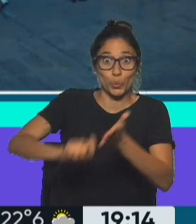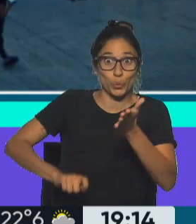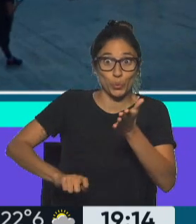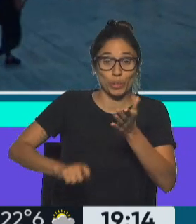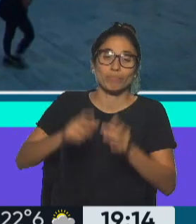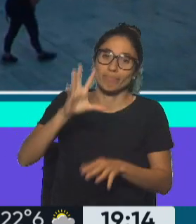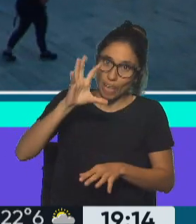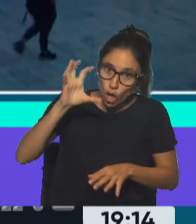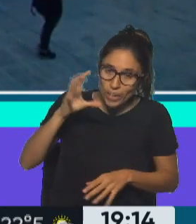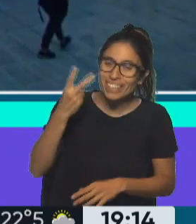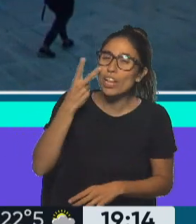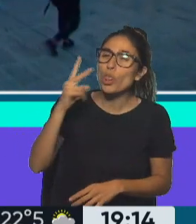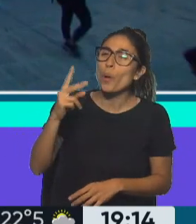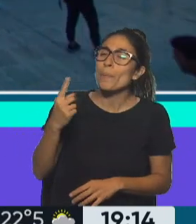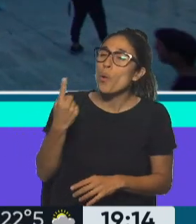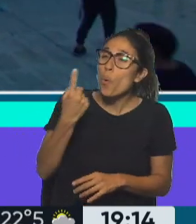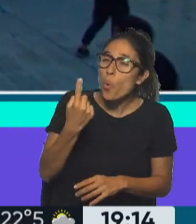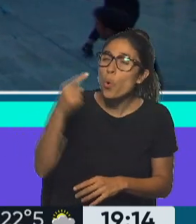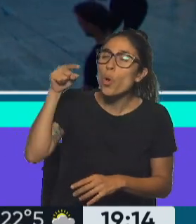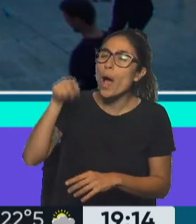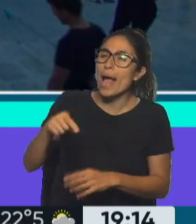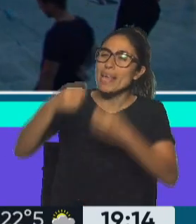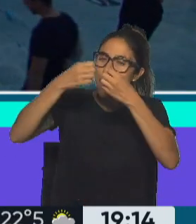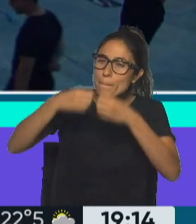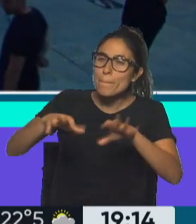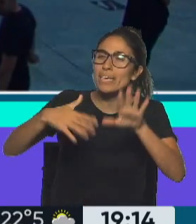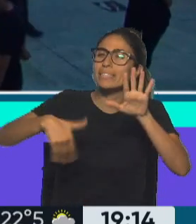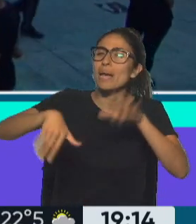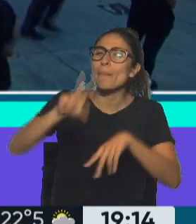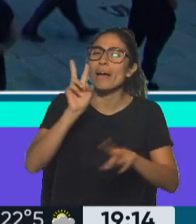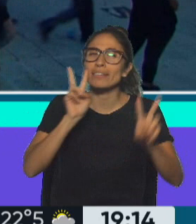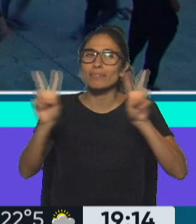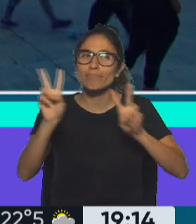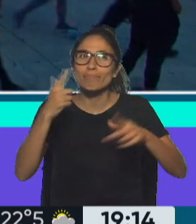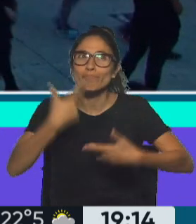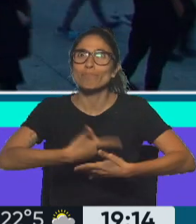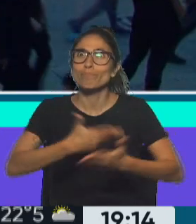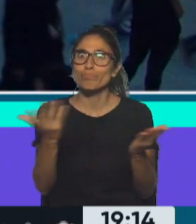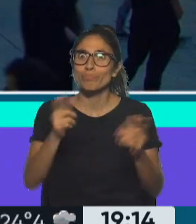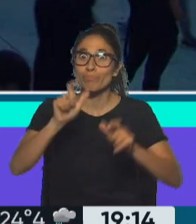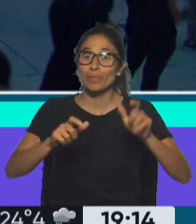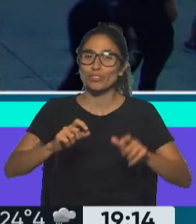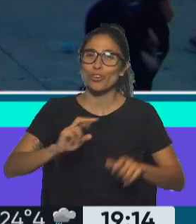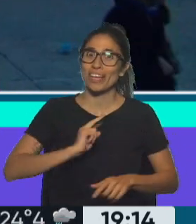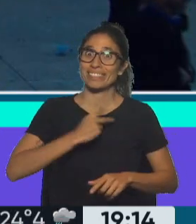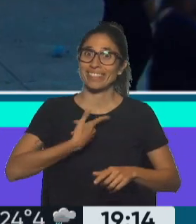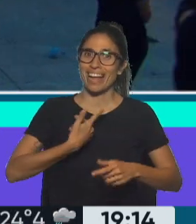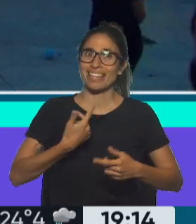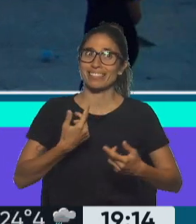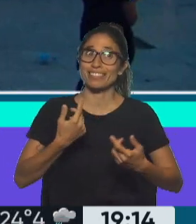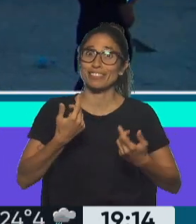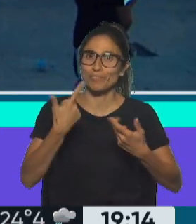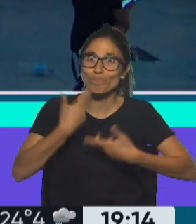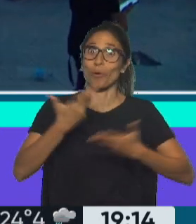había sido el auge que fue posterior, donde las personas trans habían adquirido una voz propia tan intensa. ¿Viste? Entonces